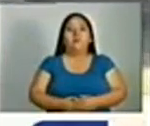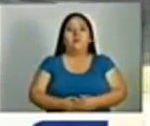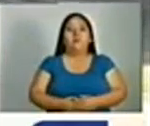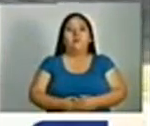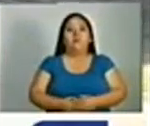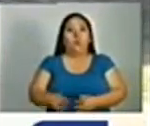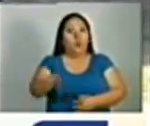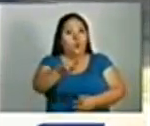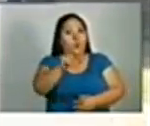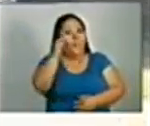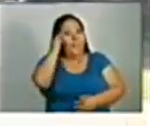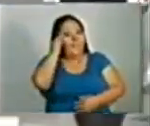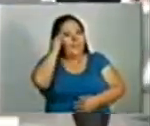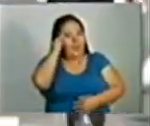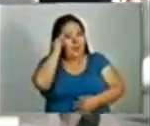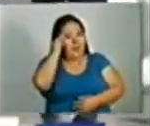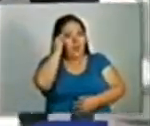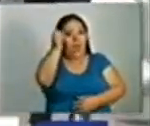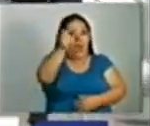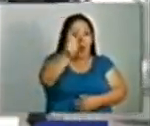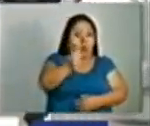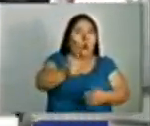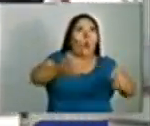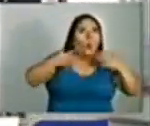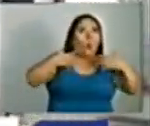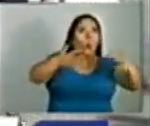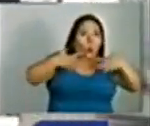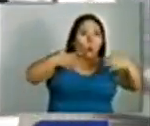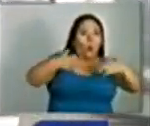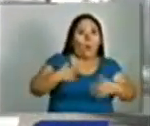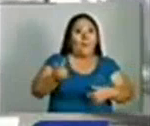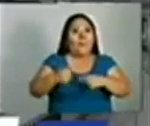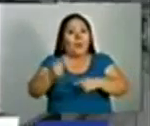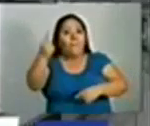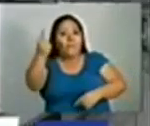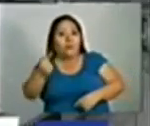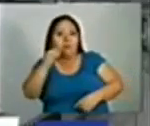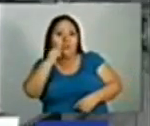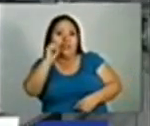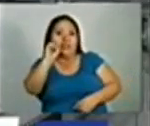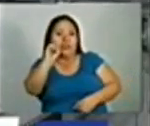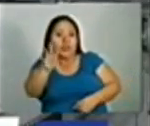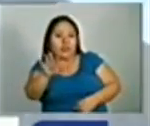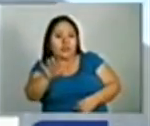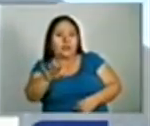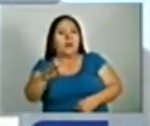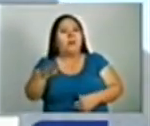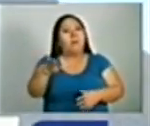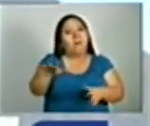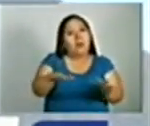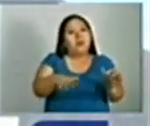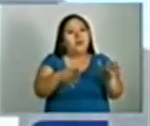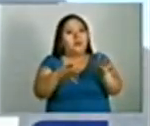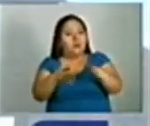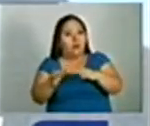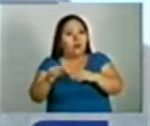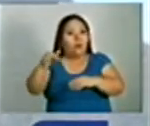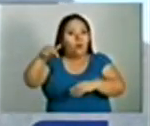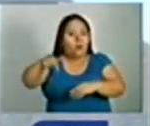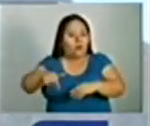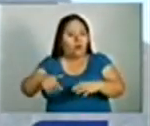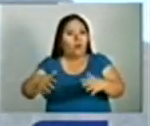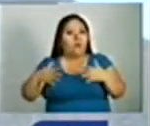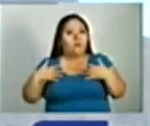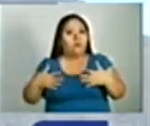Si cree que agosto fue más caluroso, los expertos lo confirman. El mes es considerado con las temperaturas más altas